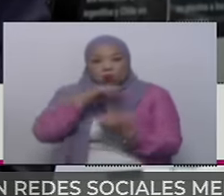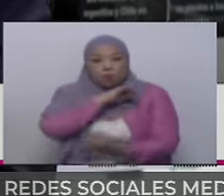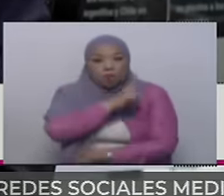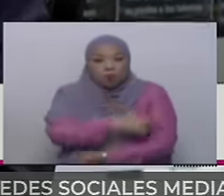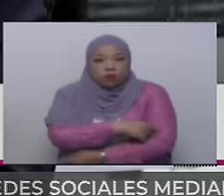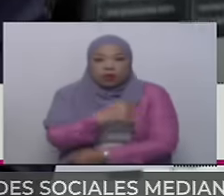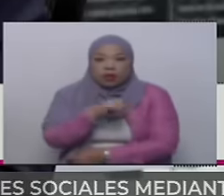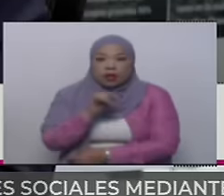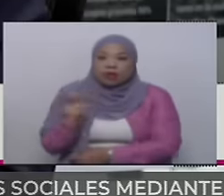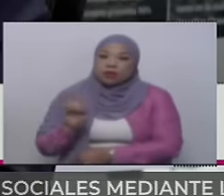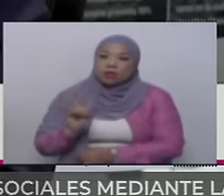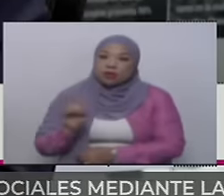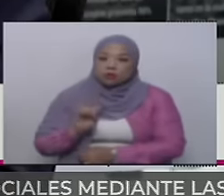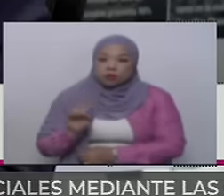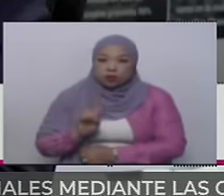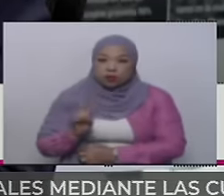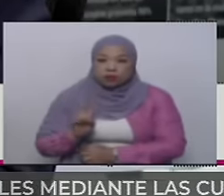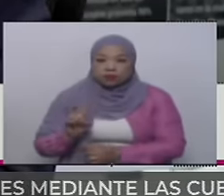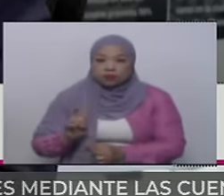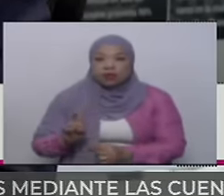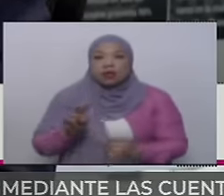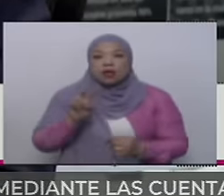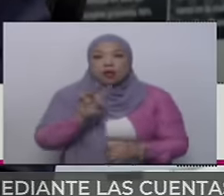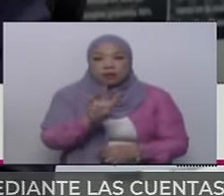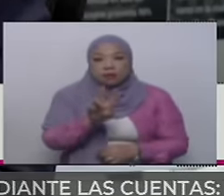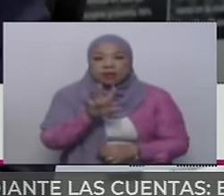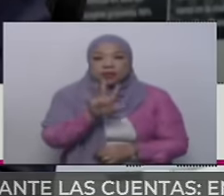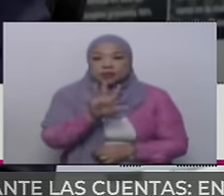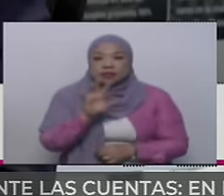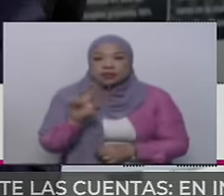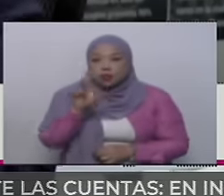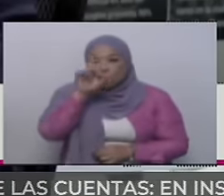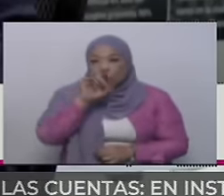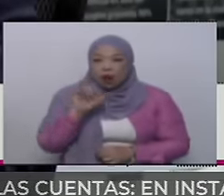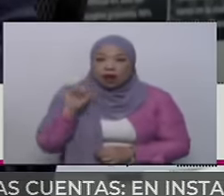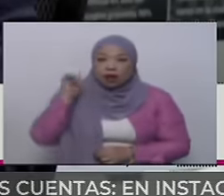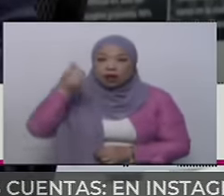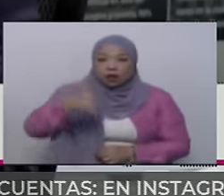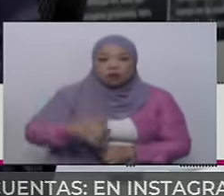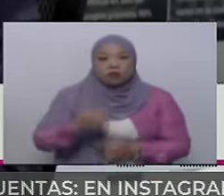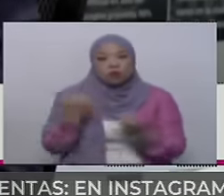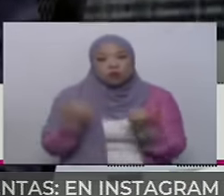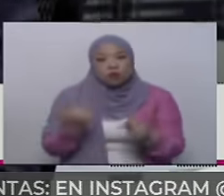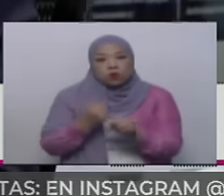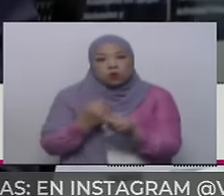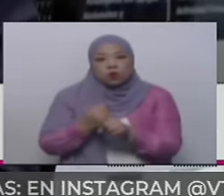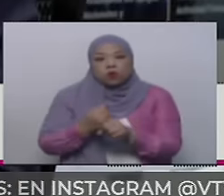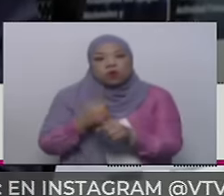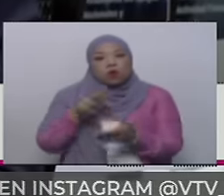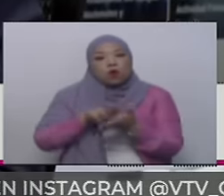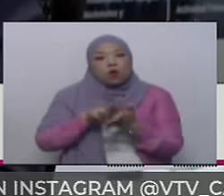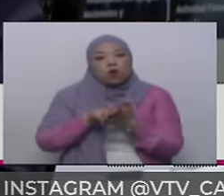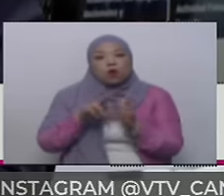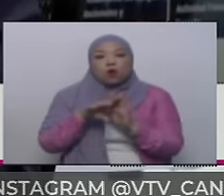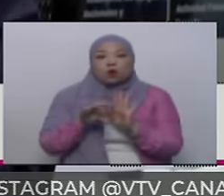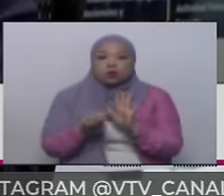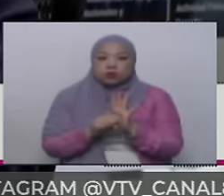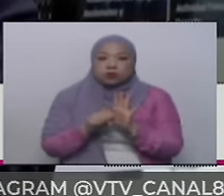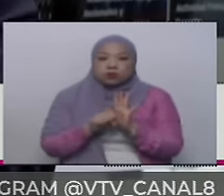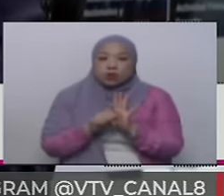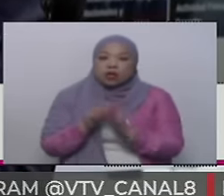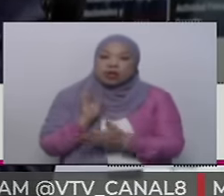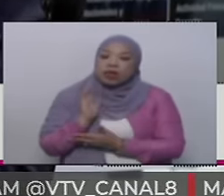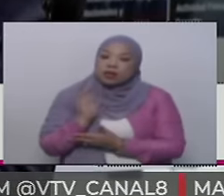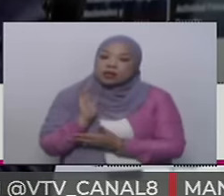me parece muy bien que 25 años que se cumplen ahora de la aprobación de la Constitución, la